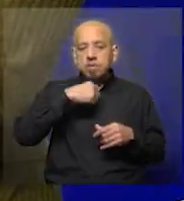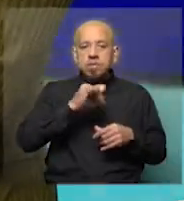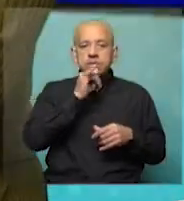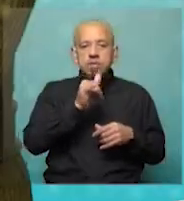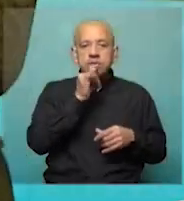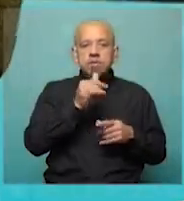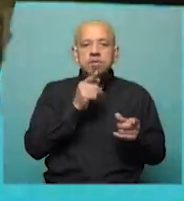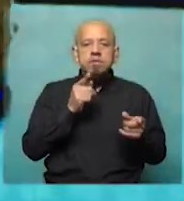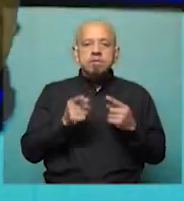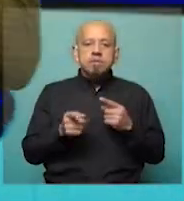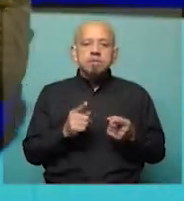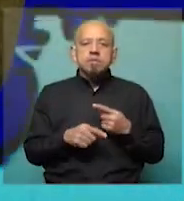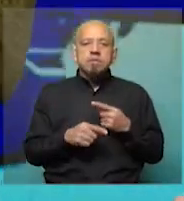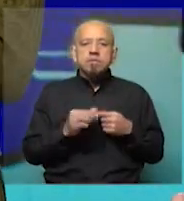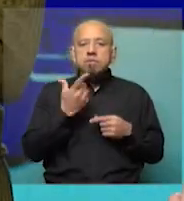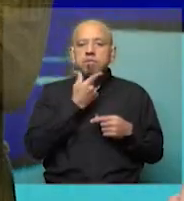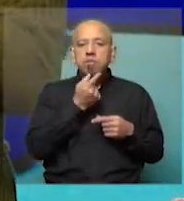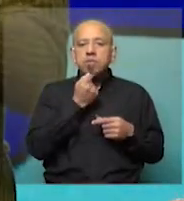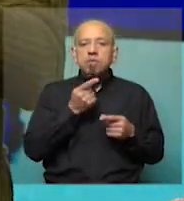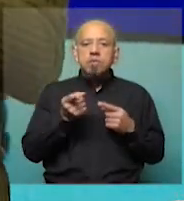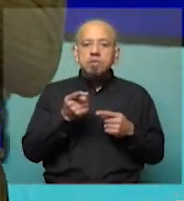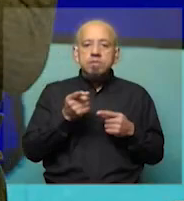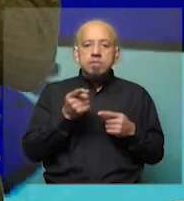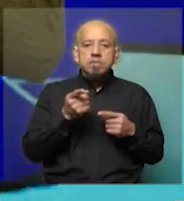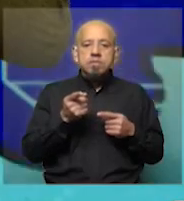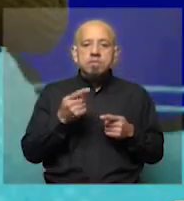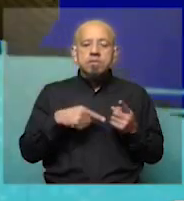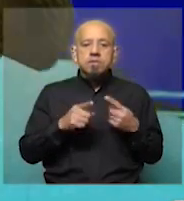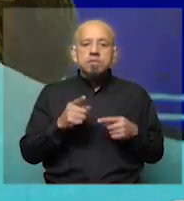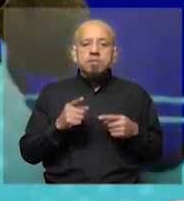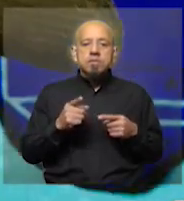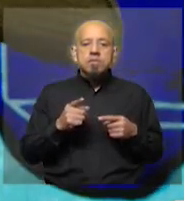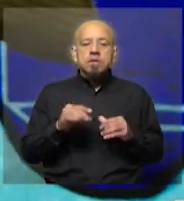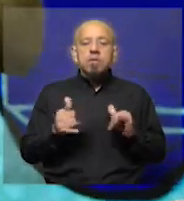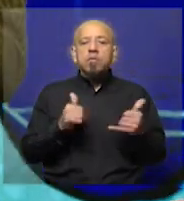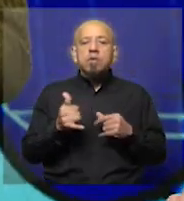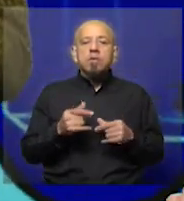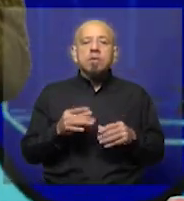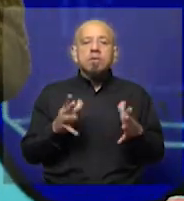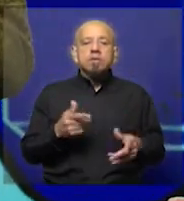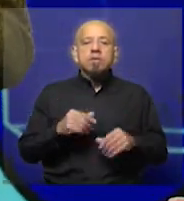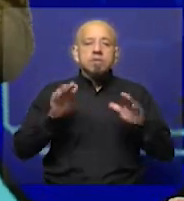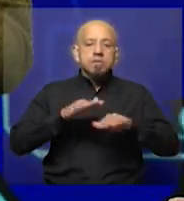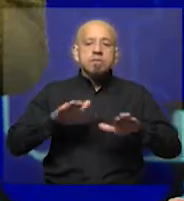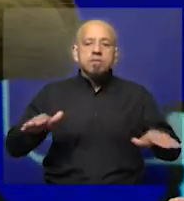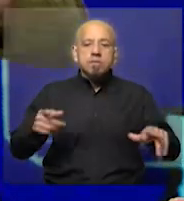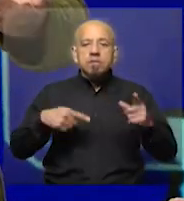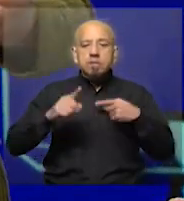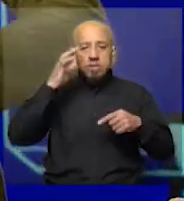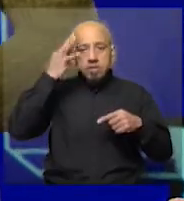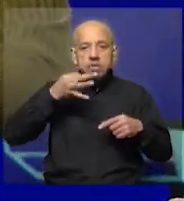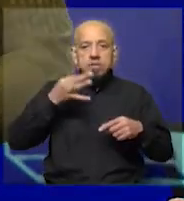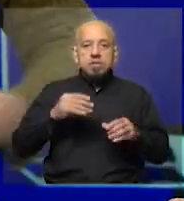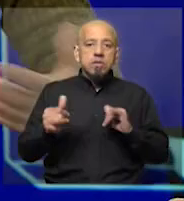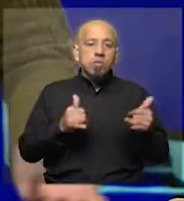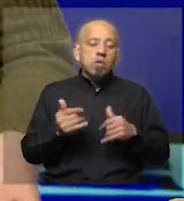venir en este ciclo, los jueves. Así que en realidad es tomar el juego que está relacionado con la infancia, pero en realidad jugar, uno